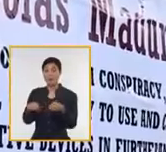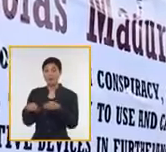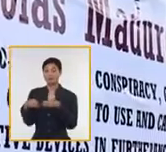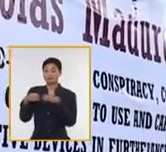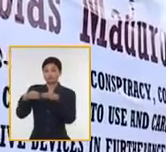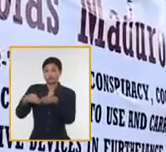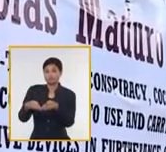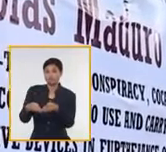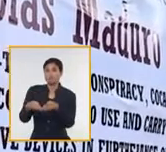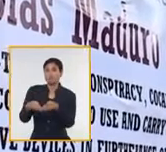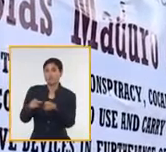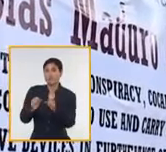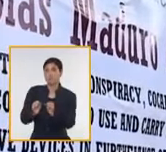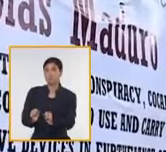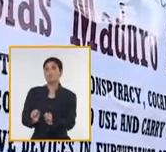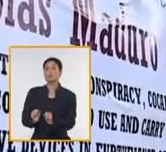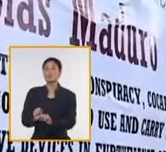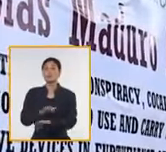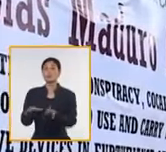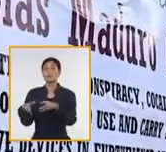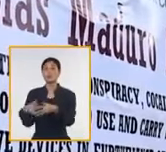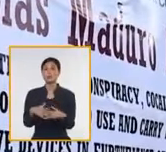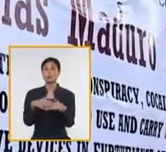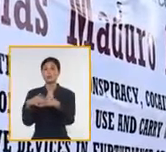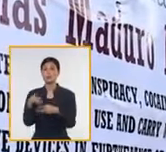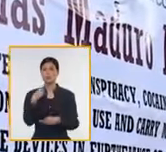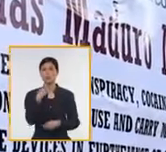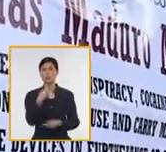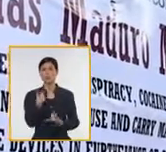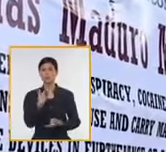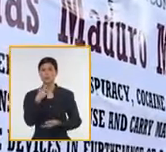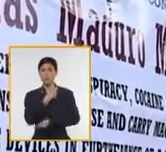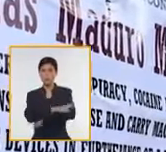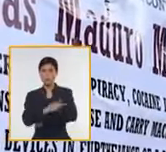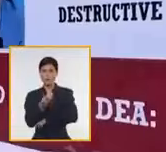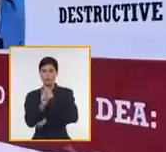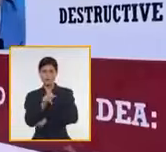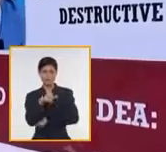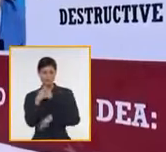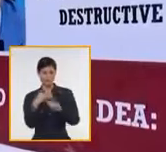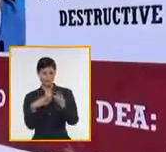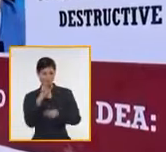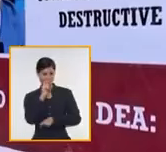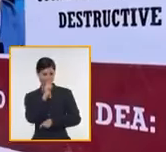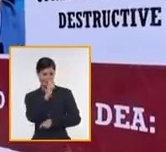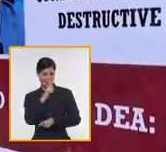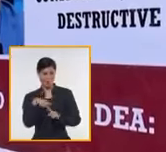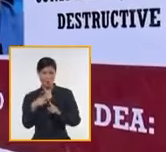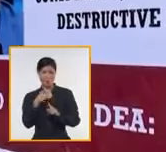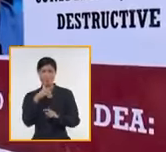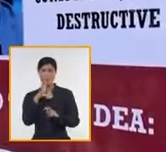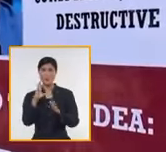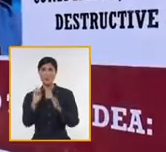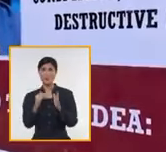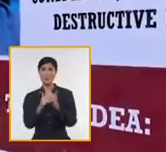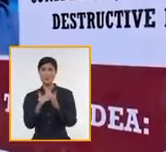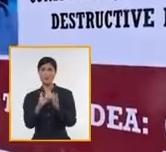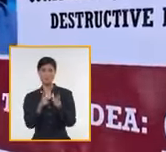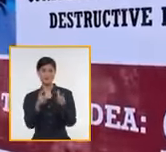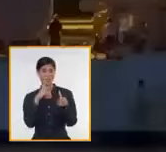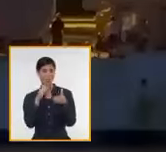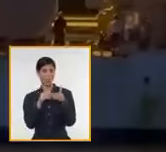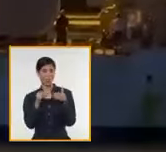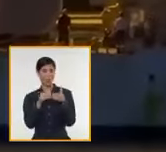Estados Unidos acusa al presidente venezolano Nicolás Maduro de encabezar un cártel de drogas y elevó a $50 millones una recompensa por su